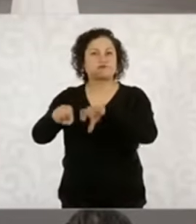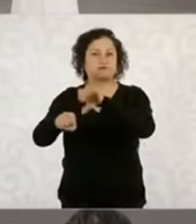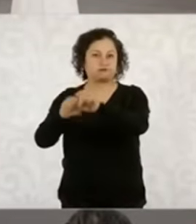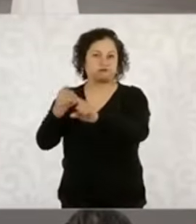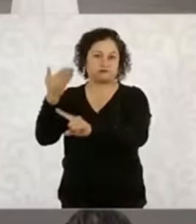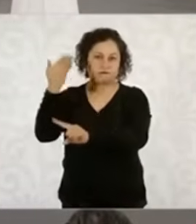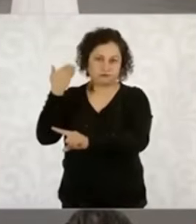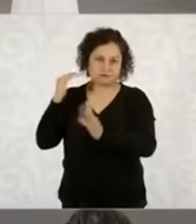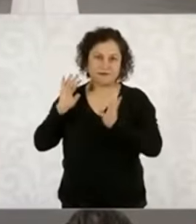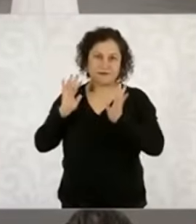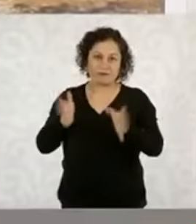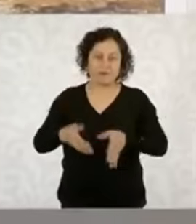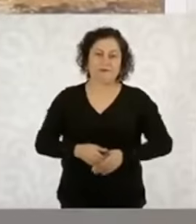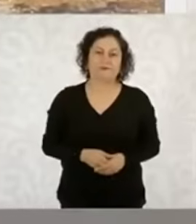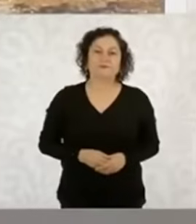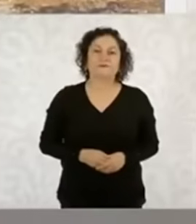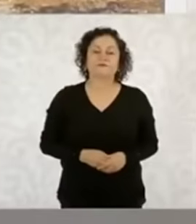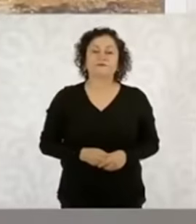favor.